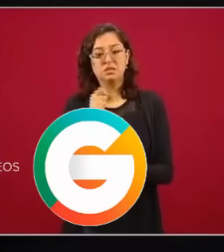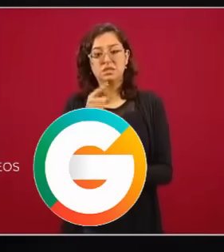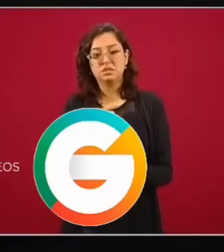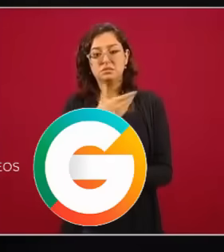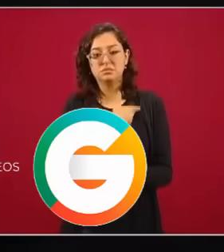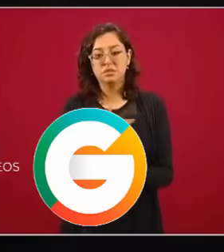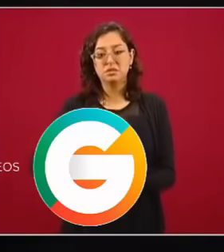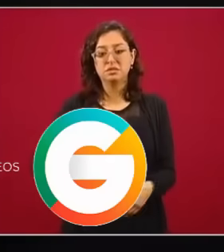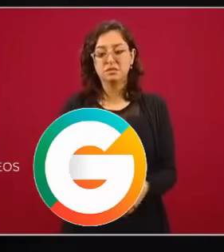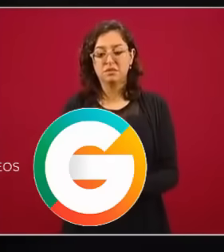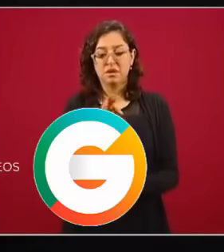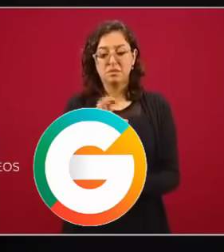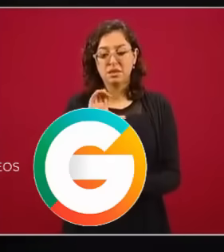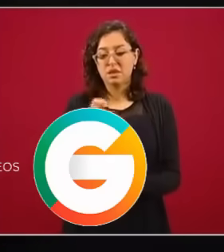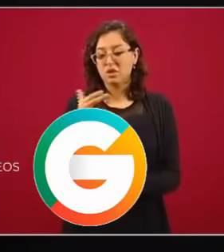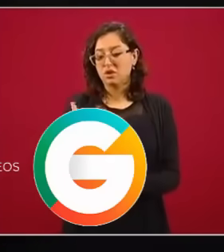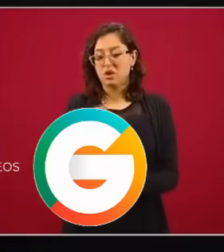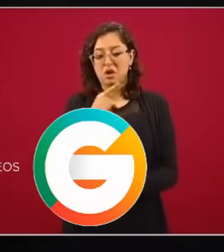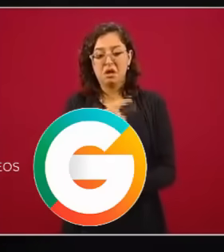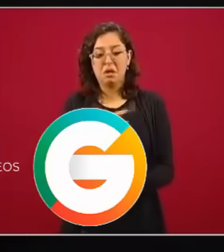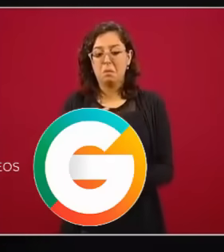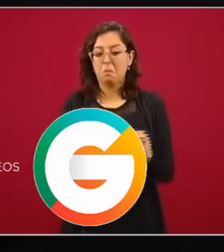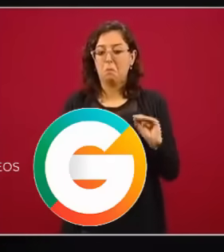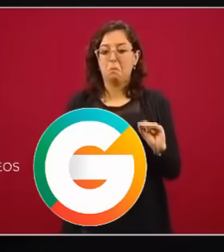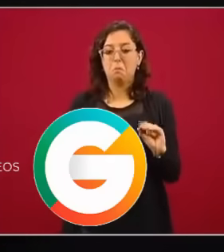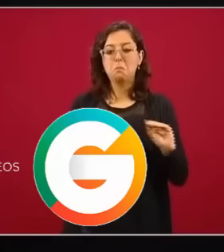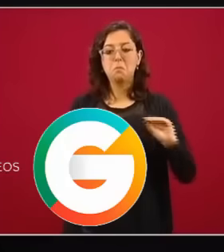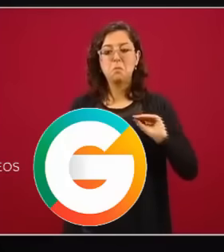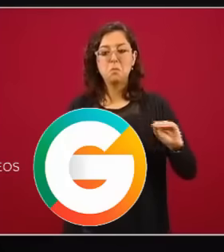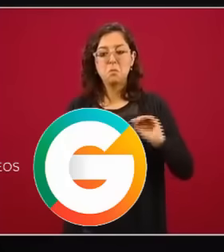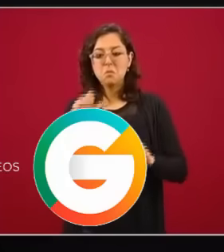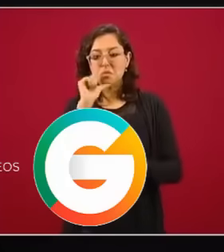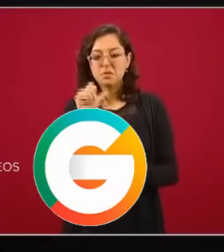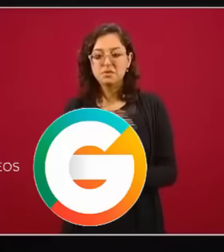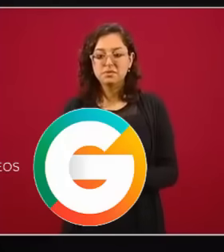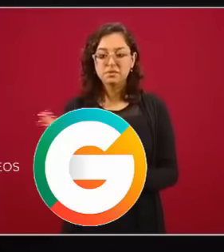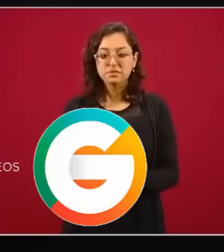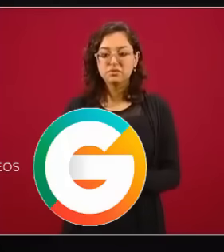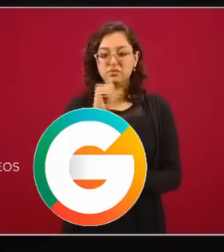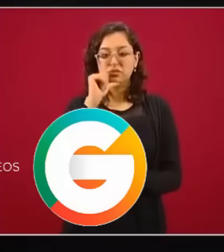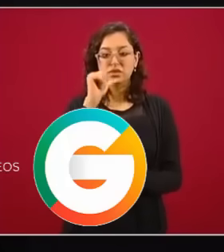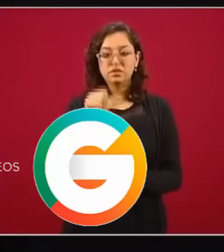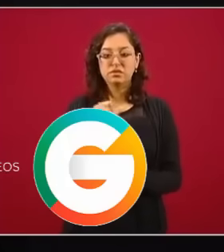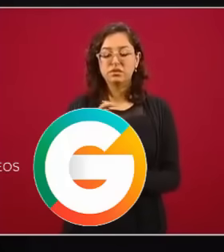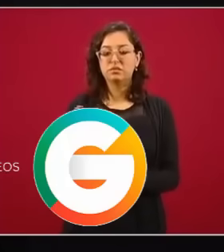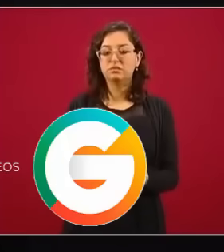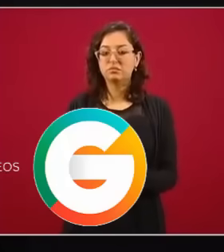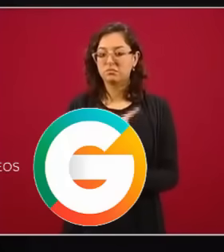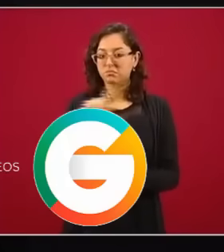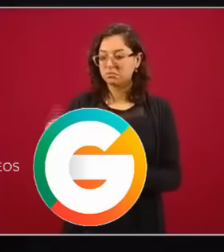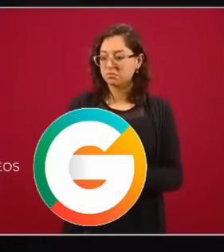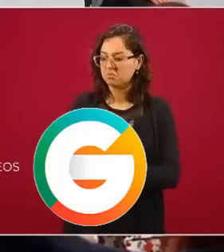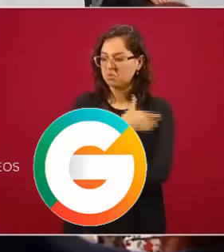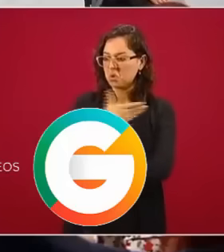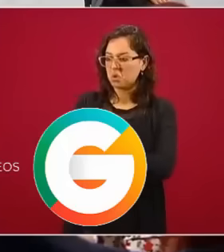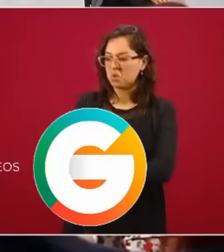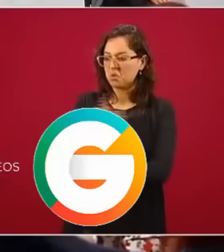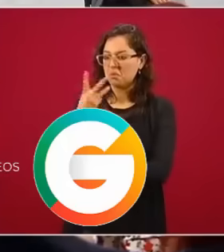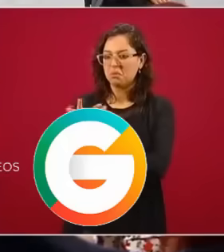como presidente y aún así Calderón no hizo nada, sino por el contrario, lo metió a la cárcel años después. Es